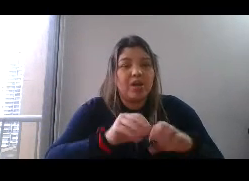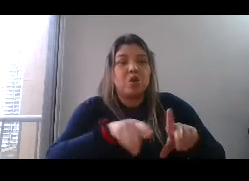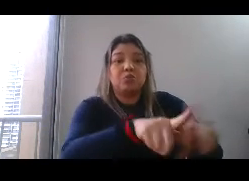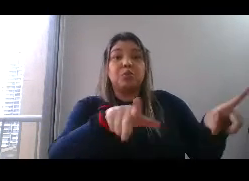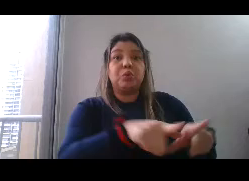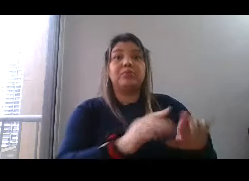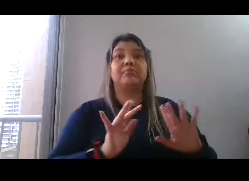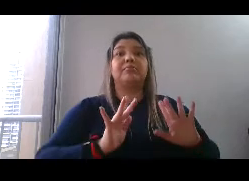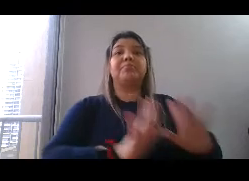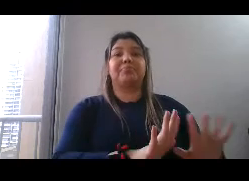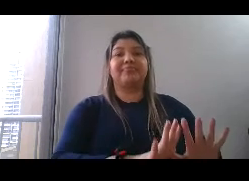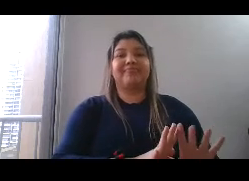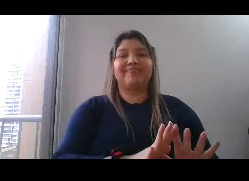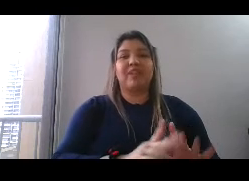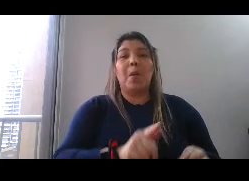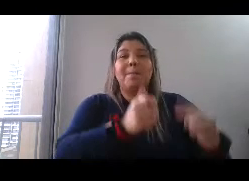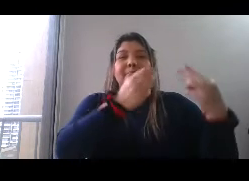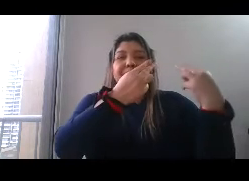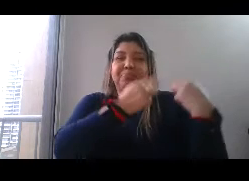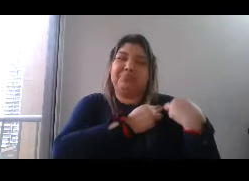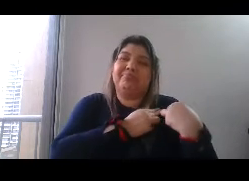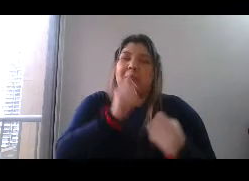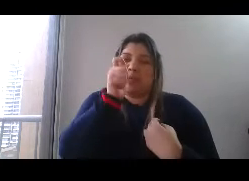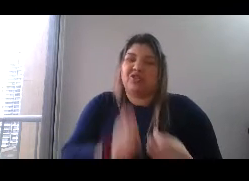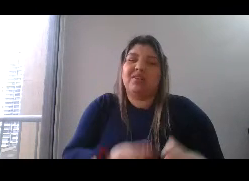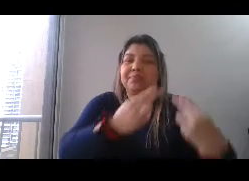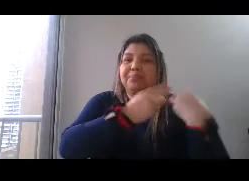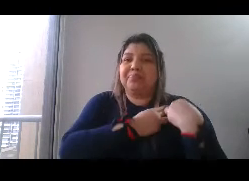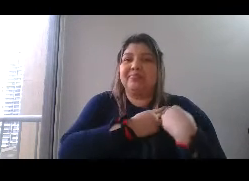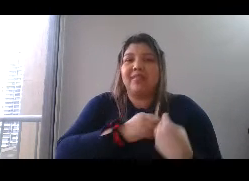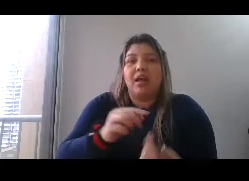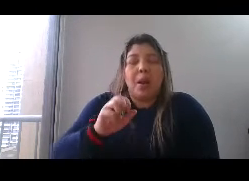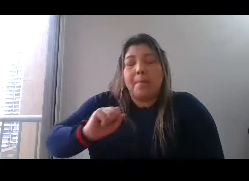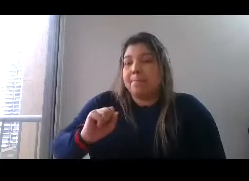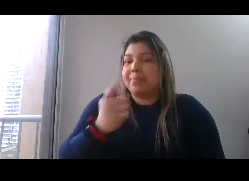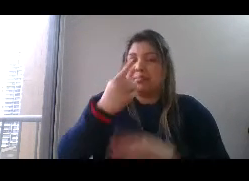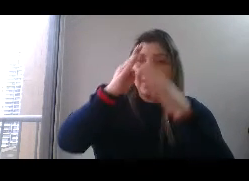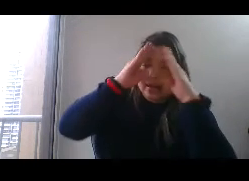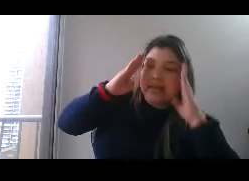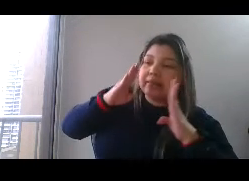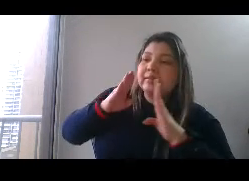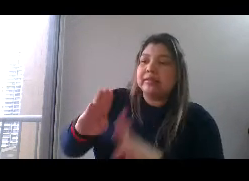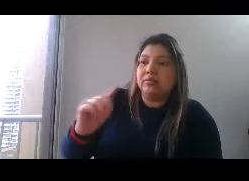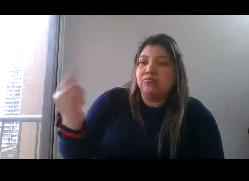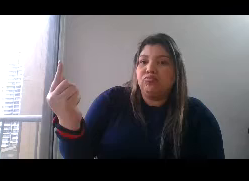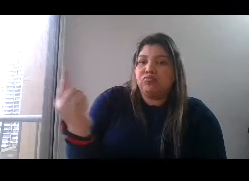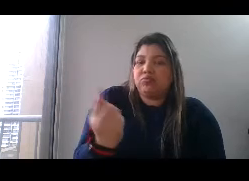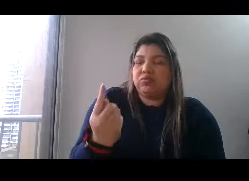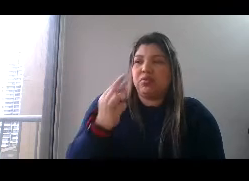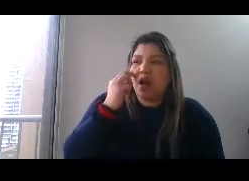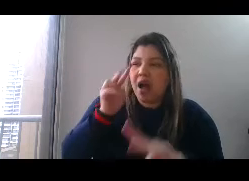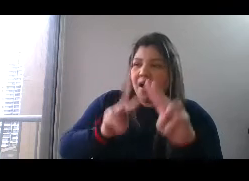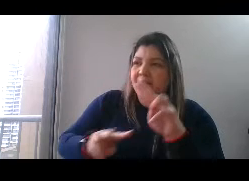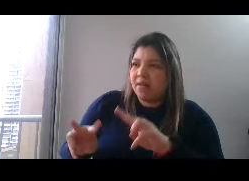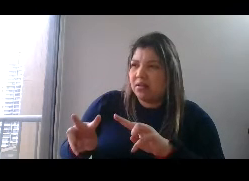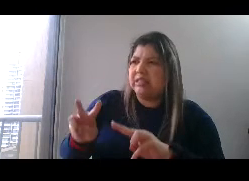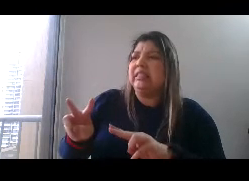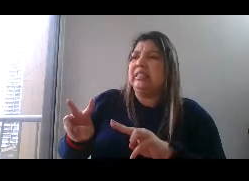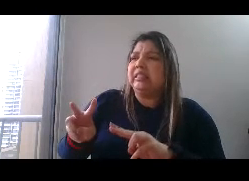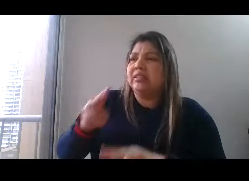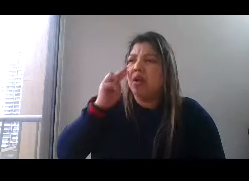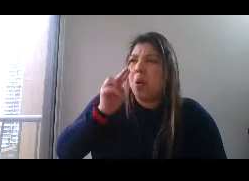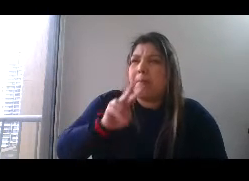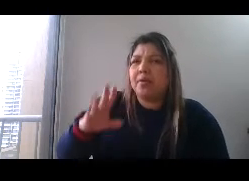del triaje, esa persona que está encargada en el servicio de urgencia del triaje, luego ve a ese paciente, apenas